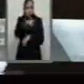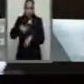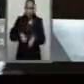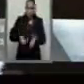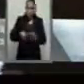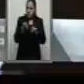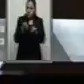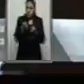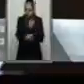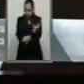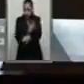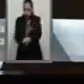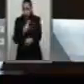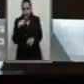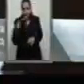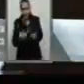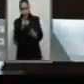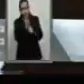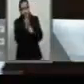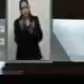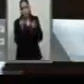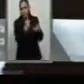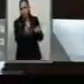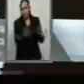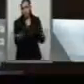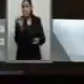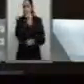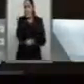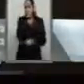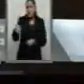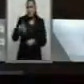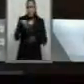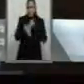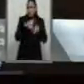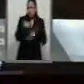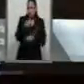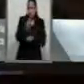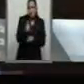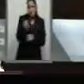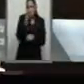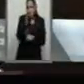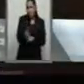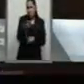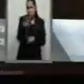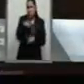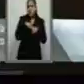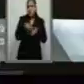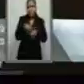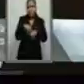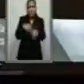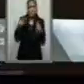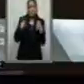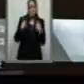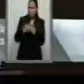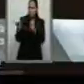no pasa nada. Pero esa visión solo abonará a más rezago, al estancamiento y a la división